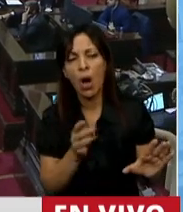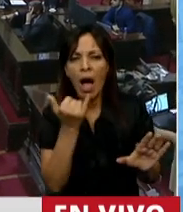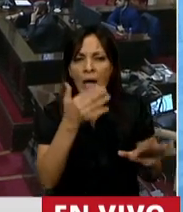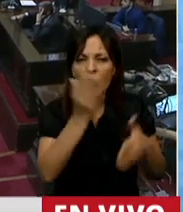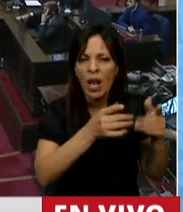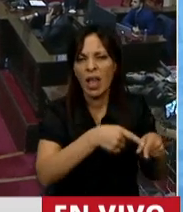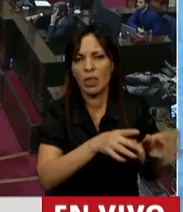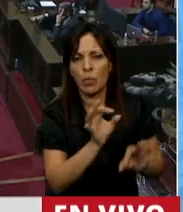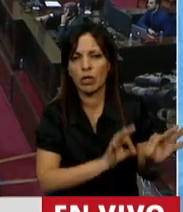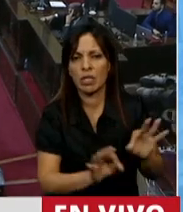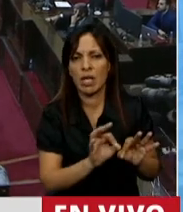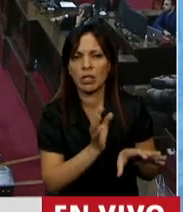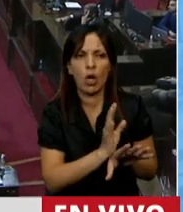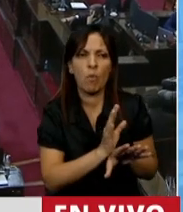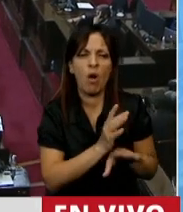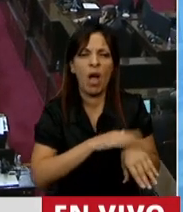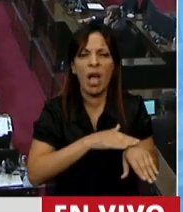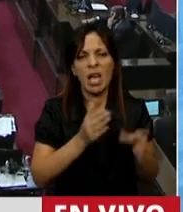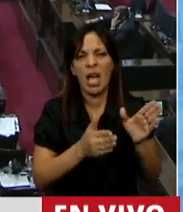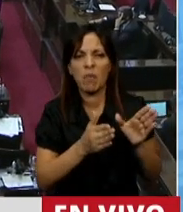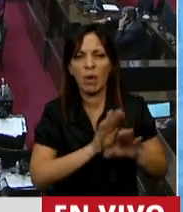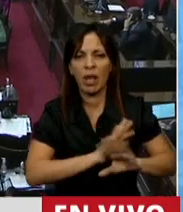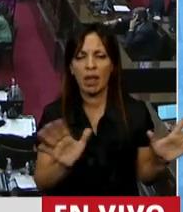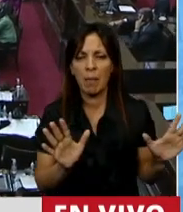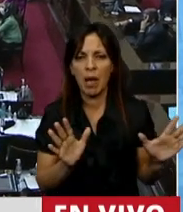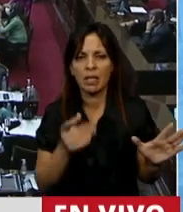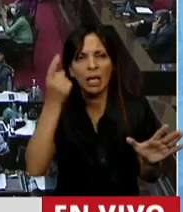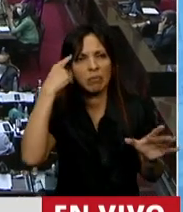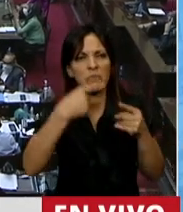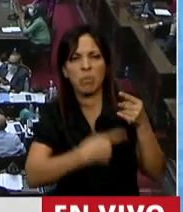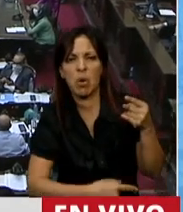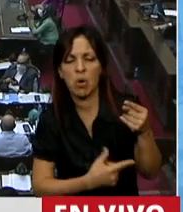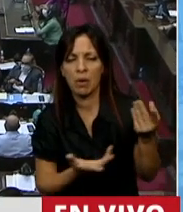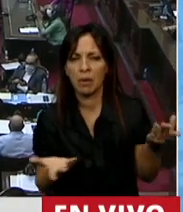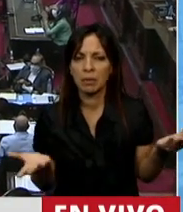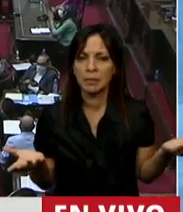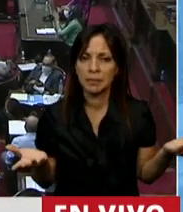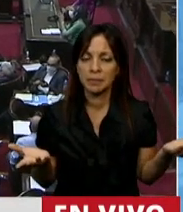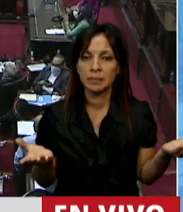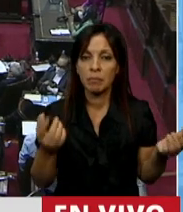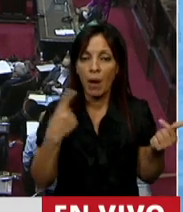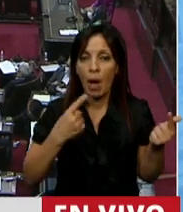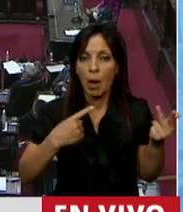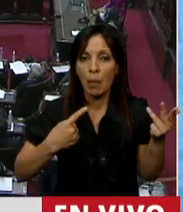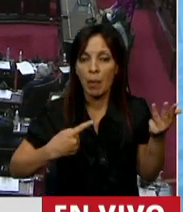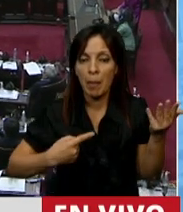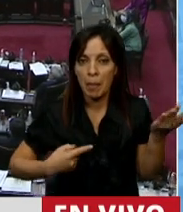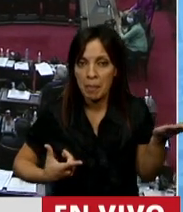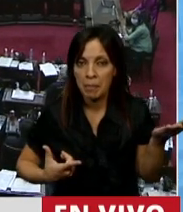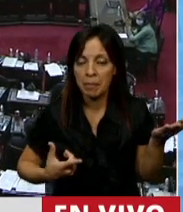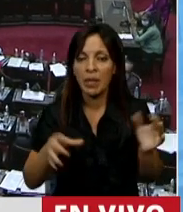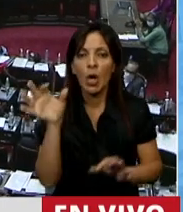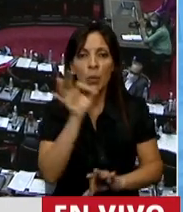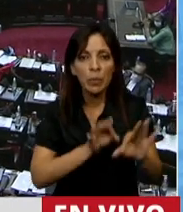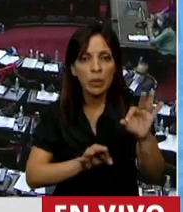violento, que es extemporáneo, que es irracional. Todo esto es un proyecto que